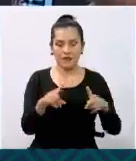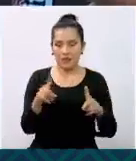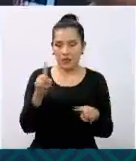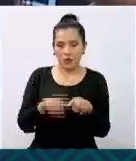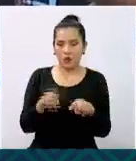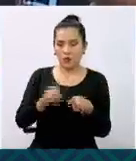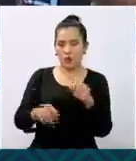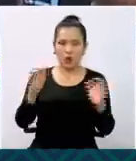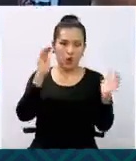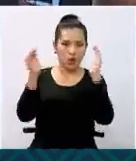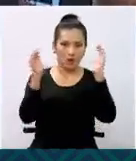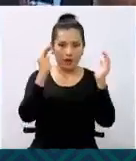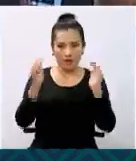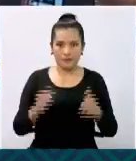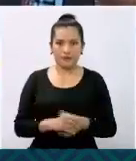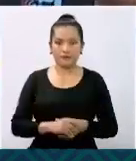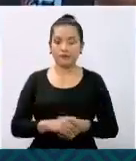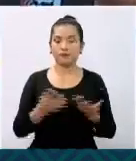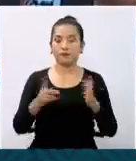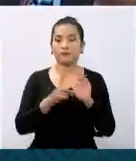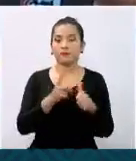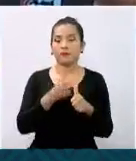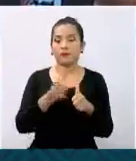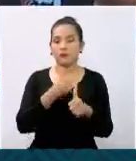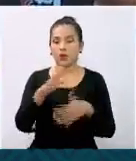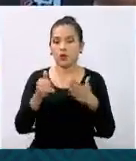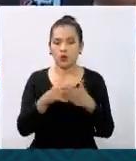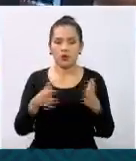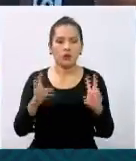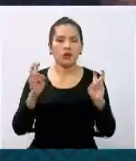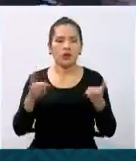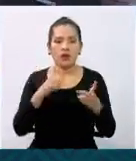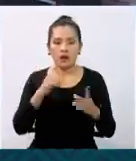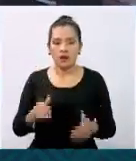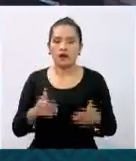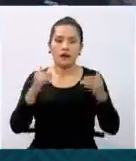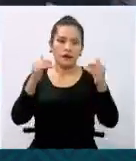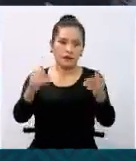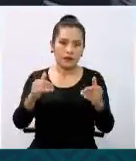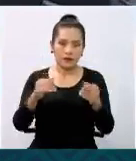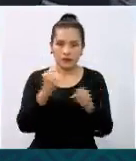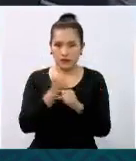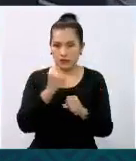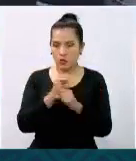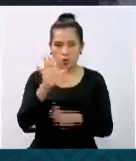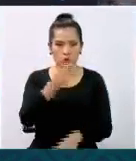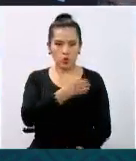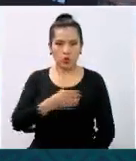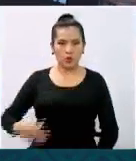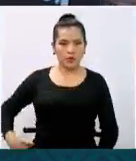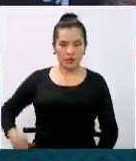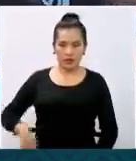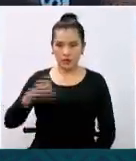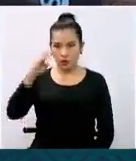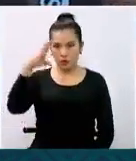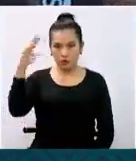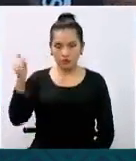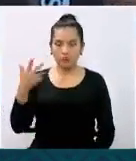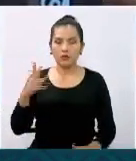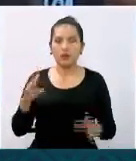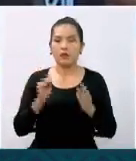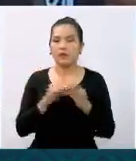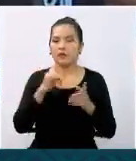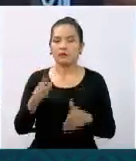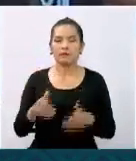comparación. Primero, se ha hablado de un proceso que ha llevado adelante la gobernación en Cochabamba, y se ha llevado adelante cuando